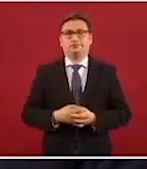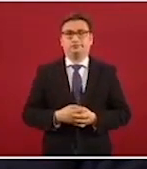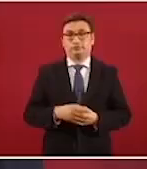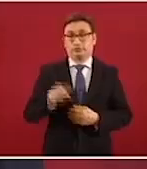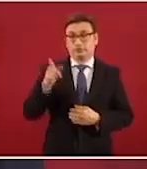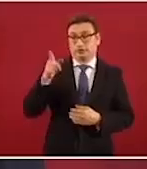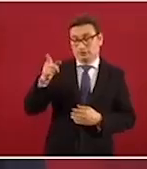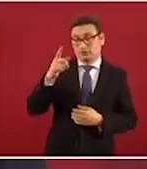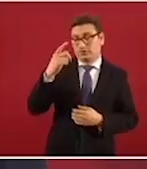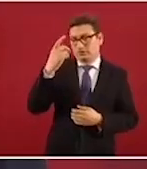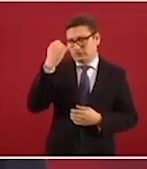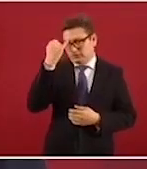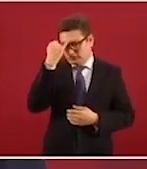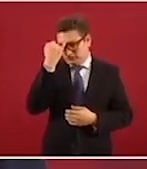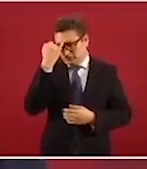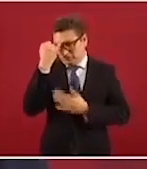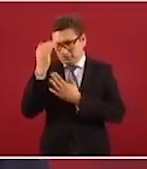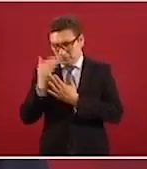India